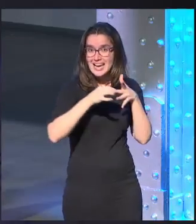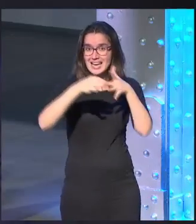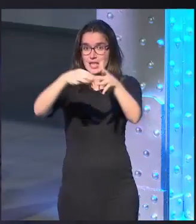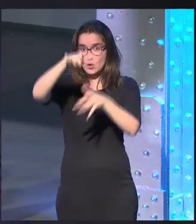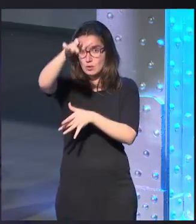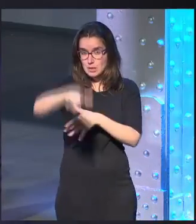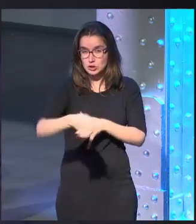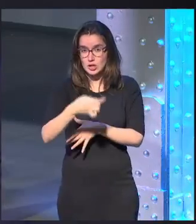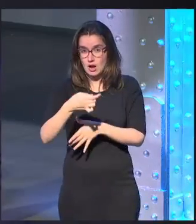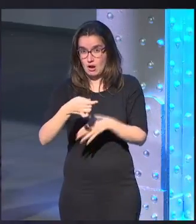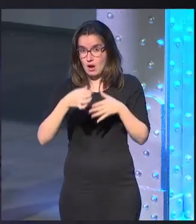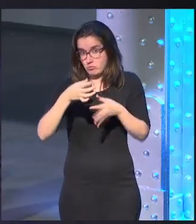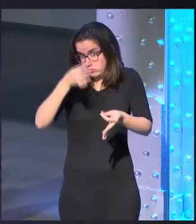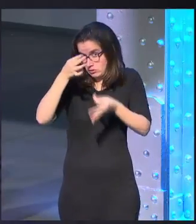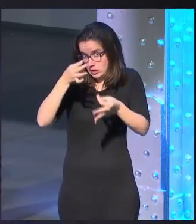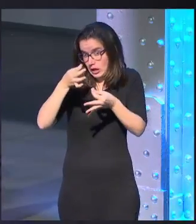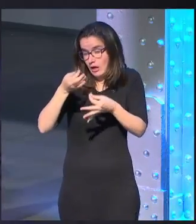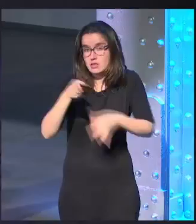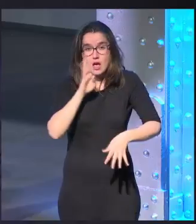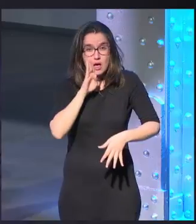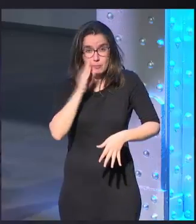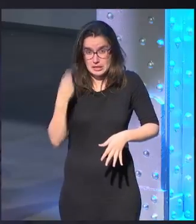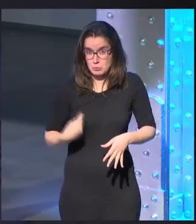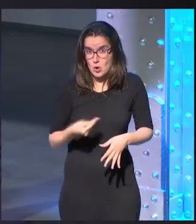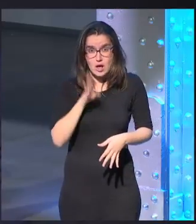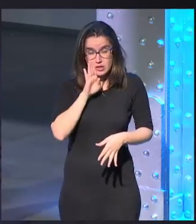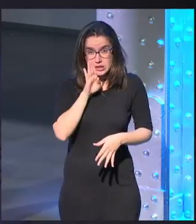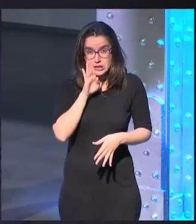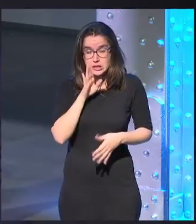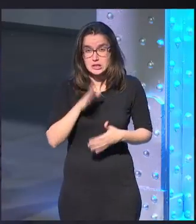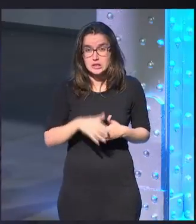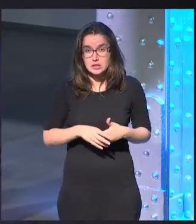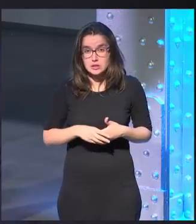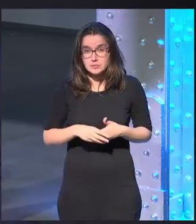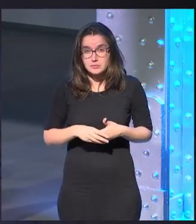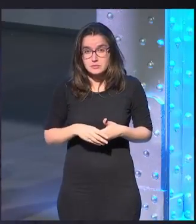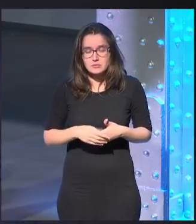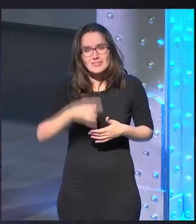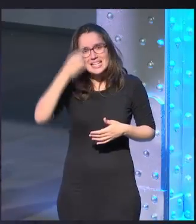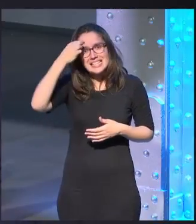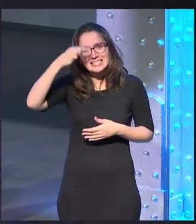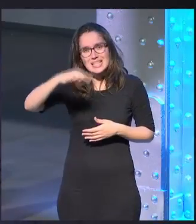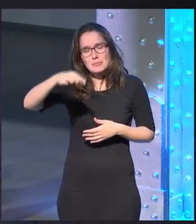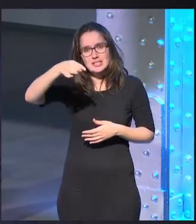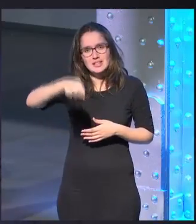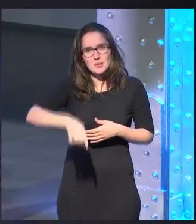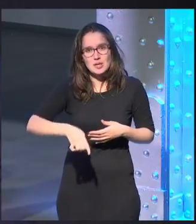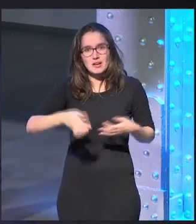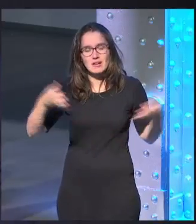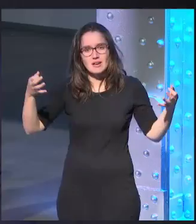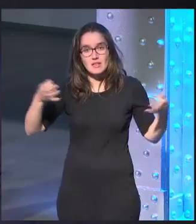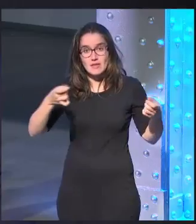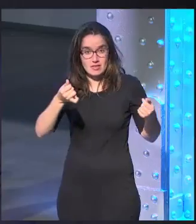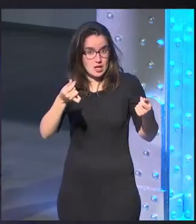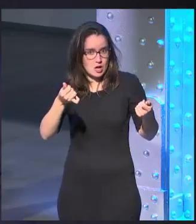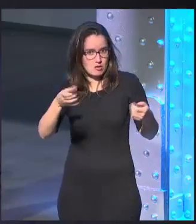como el que he descrito, o una como los que he descrito antes, que sepan también que tienen que levantar